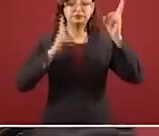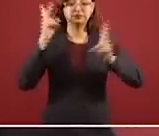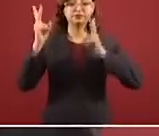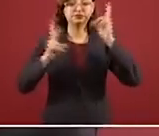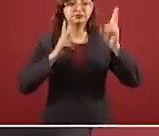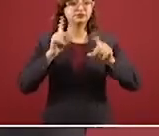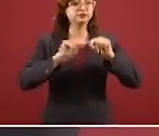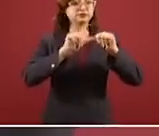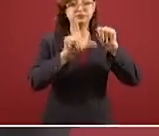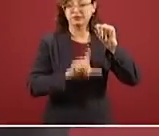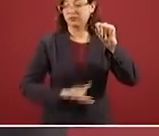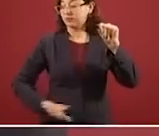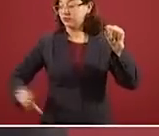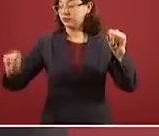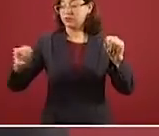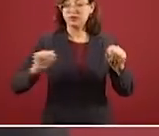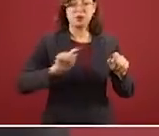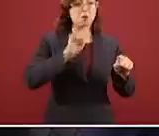todas las regiones de México,